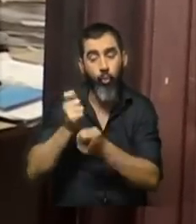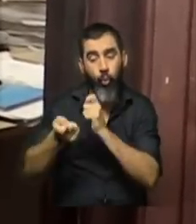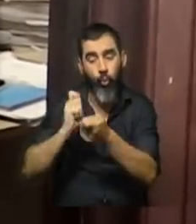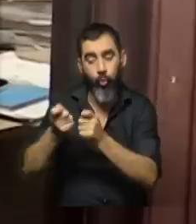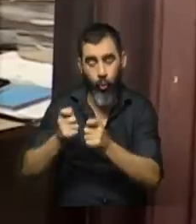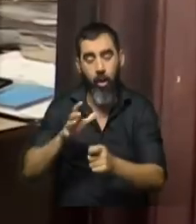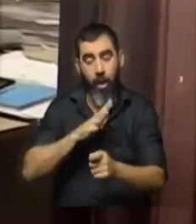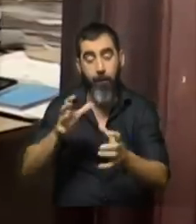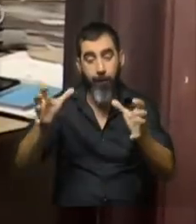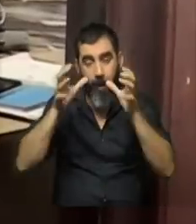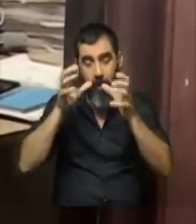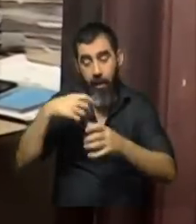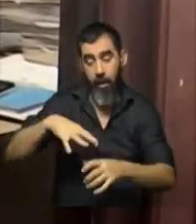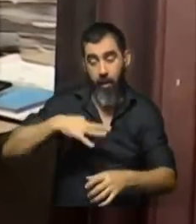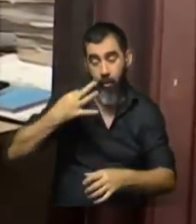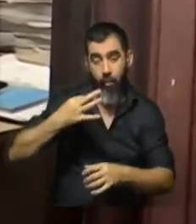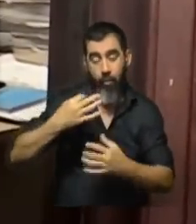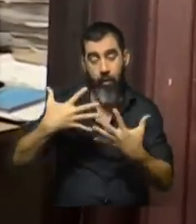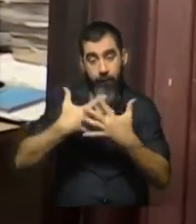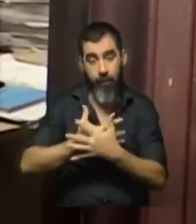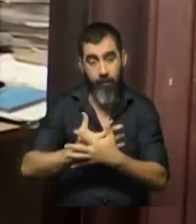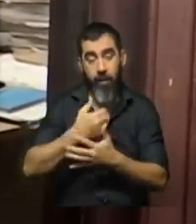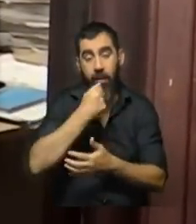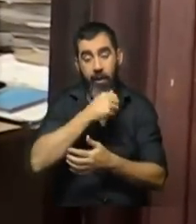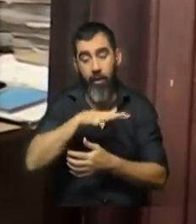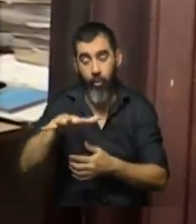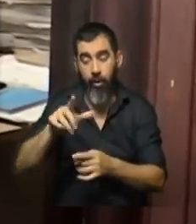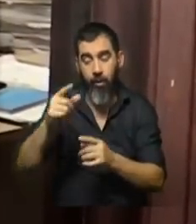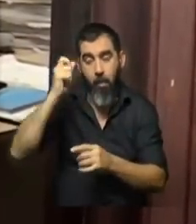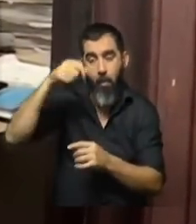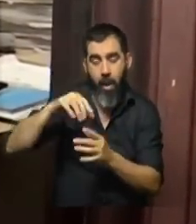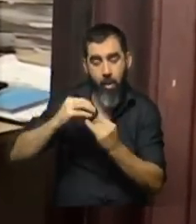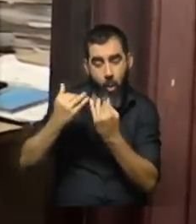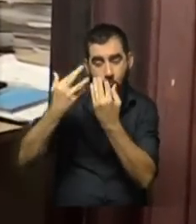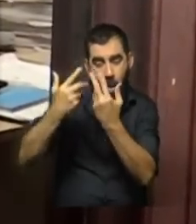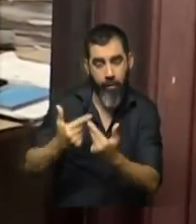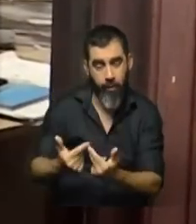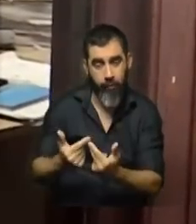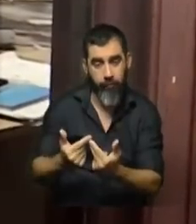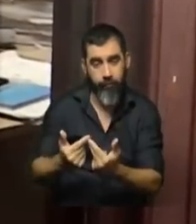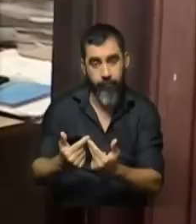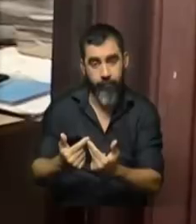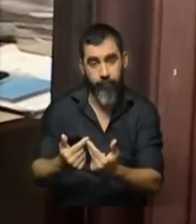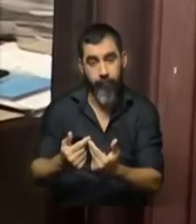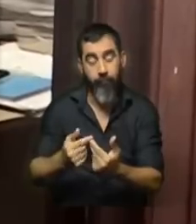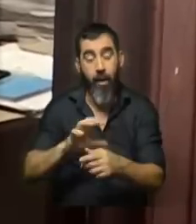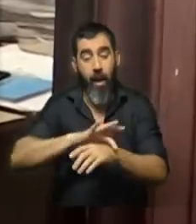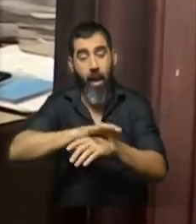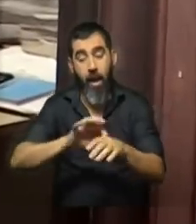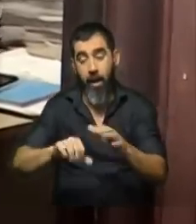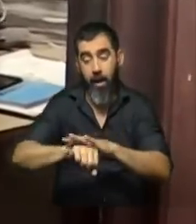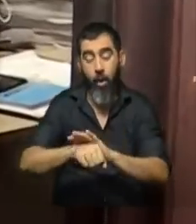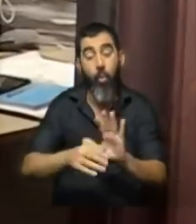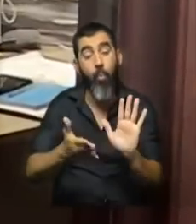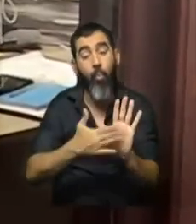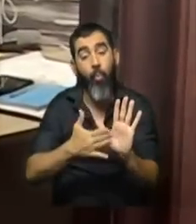pusieron en riesgo a las víctimas, los historiadores, que esto se trató de un plan sistemático, y los arqueólogos van a demostrar